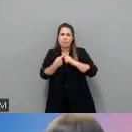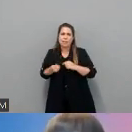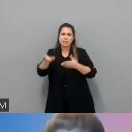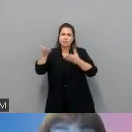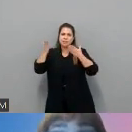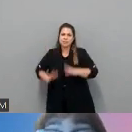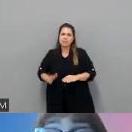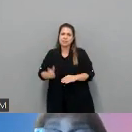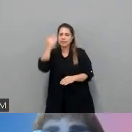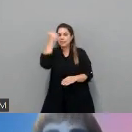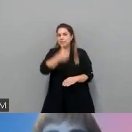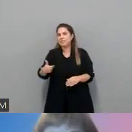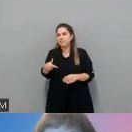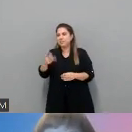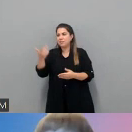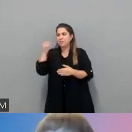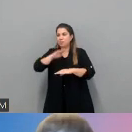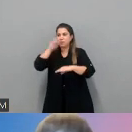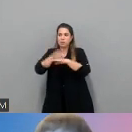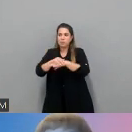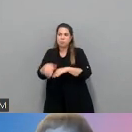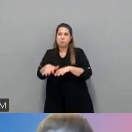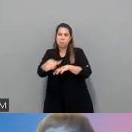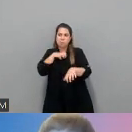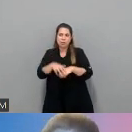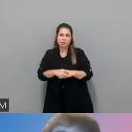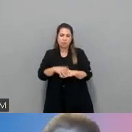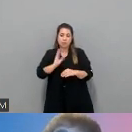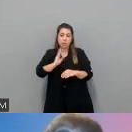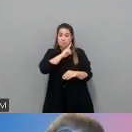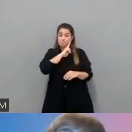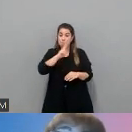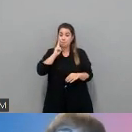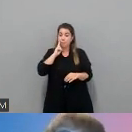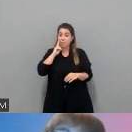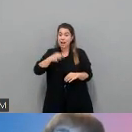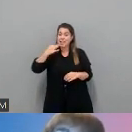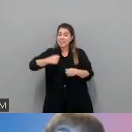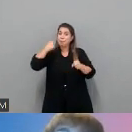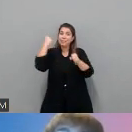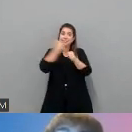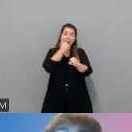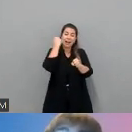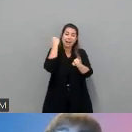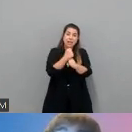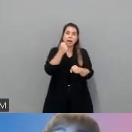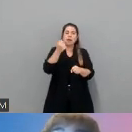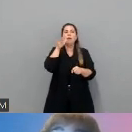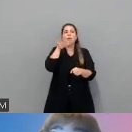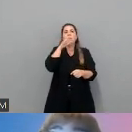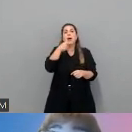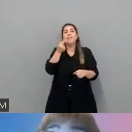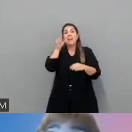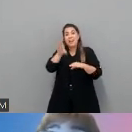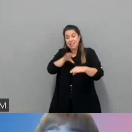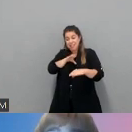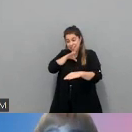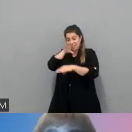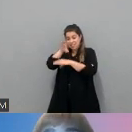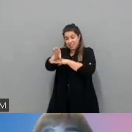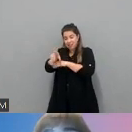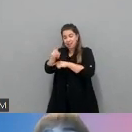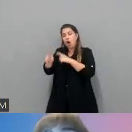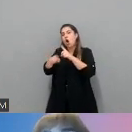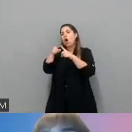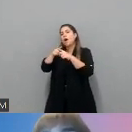cerebral, ¿vale? Y luego, como os decía, el padre o la madre tiene que estar trabajando, porque es un subsidio que lo que me permite es una reducción de jornada